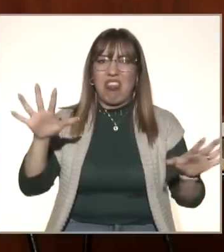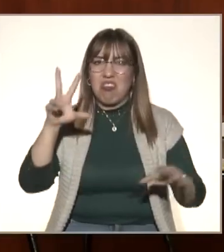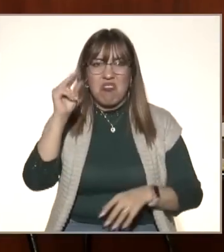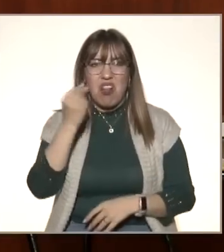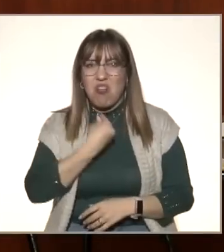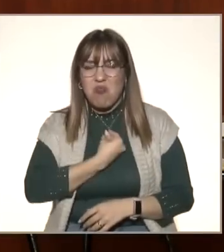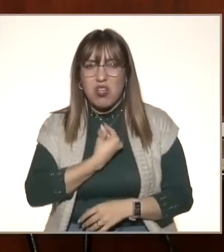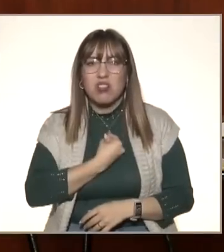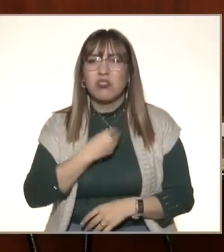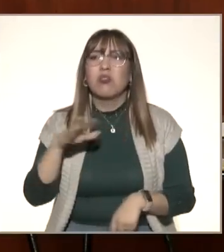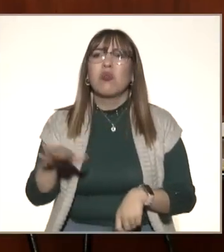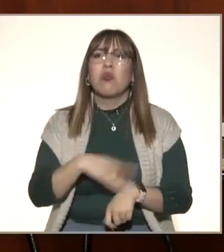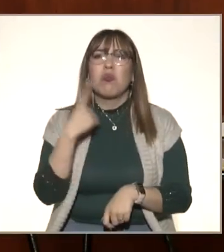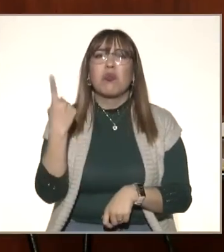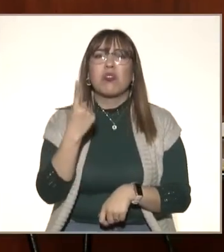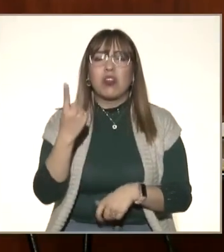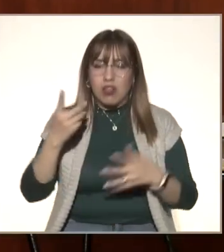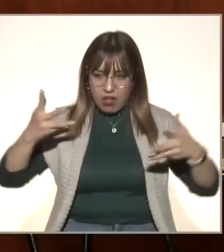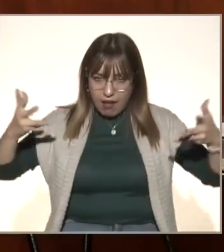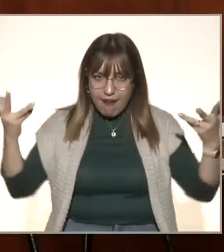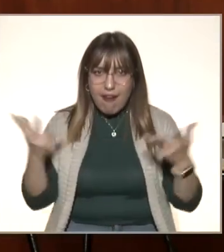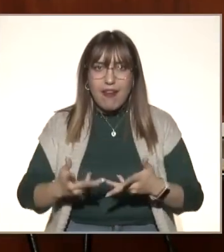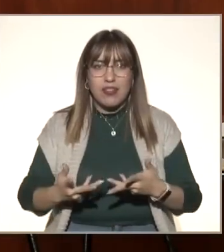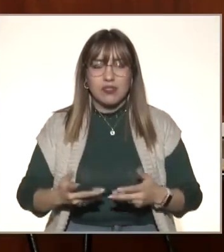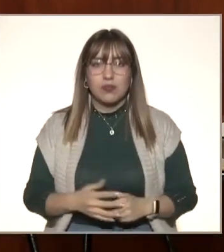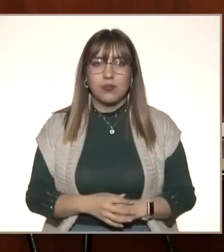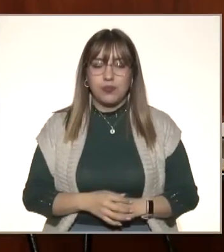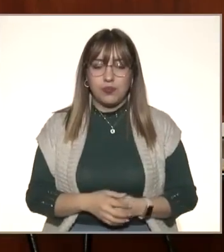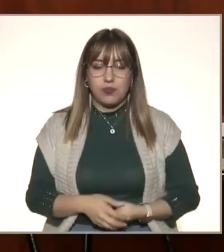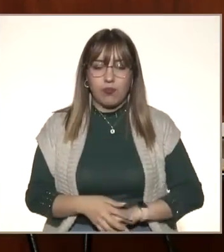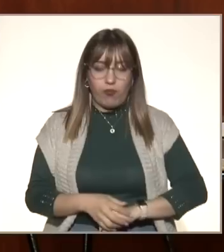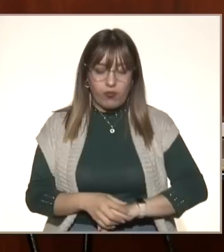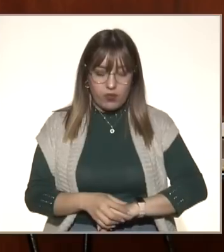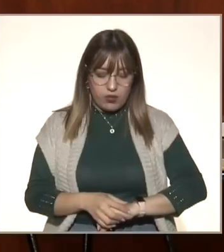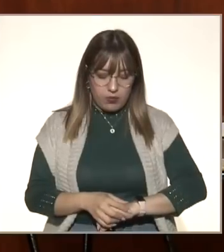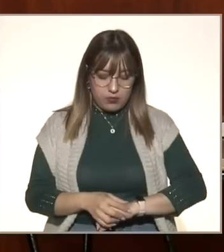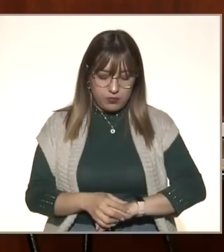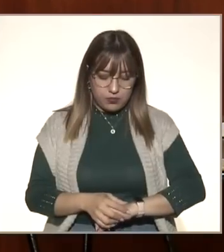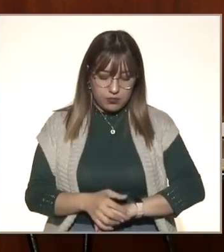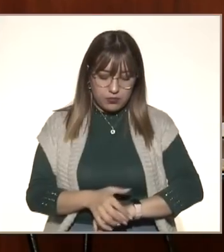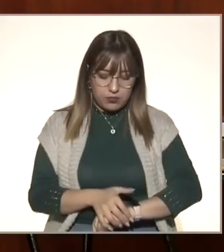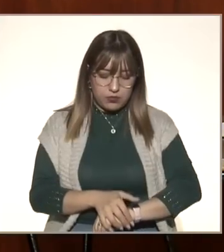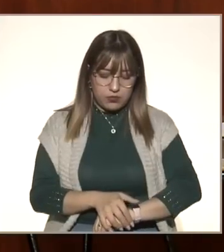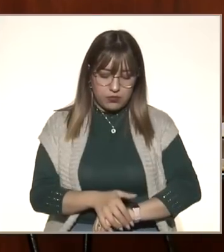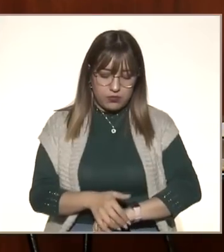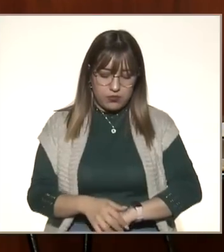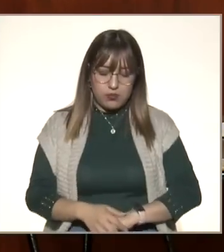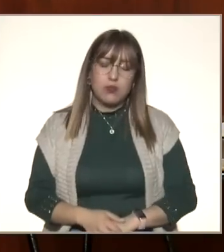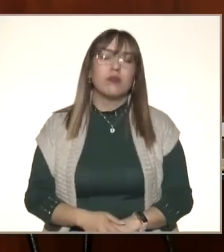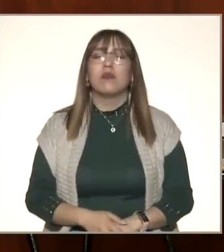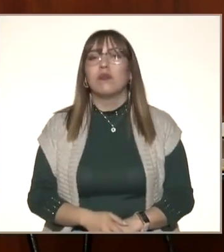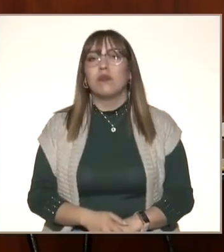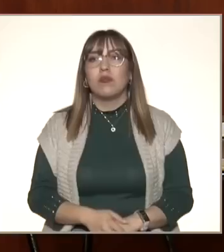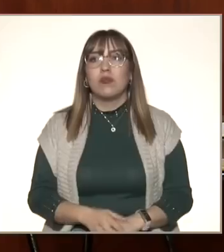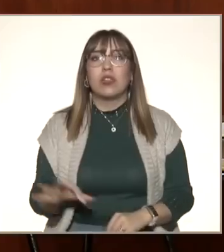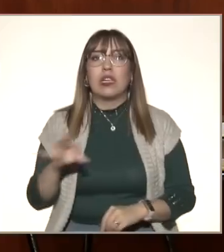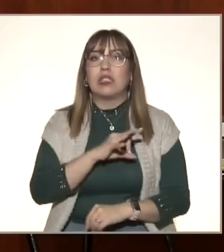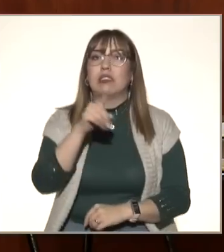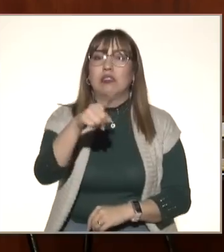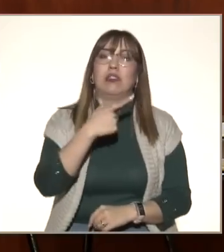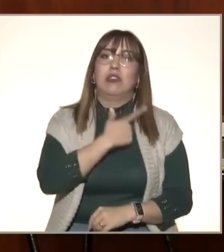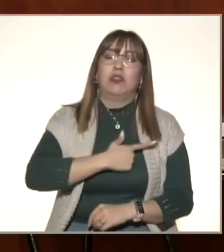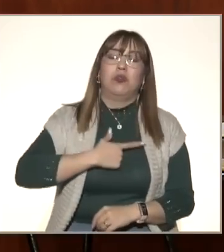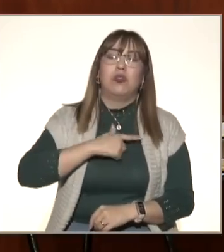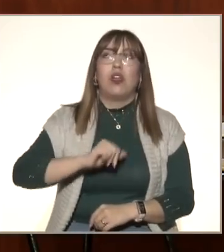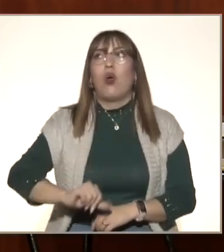¿Qué? Y ponlo en las acciones. Porque las personas se definen por las acciones. Ahora, que a ti te gustaría que fuera de otra